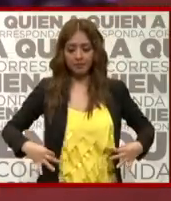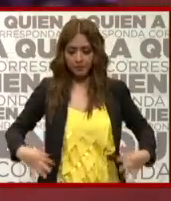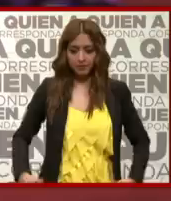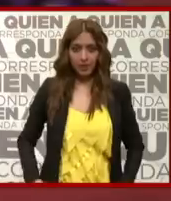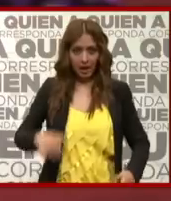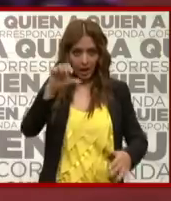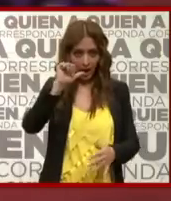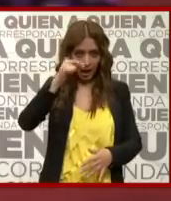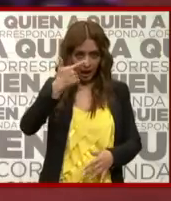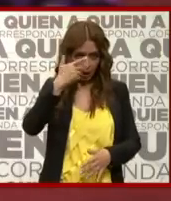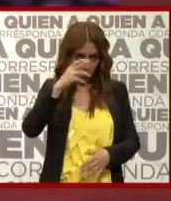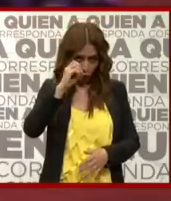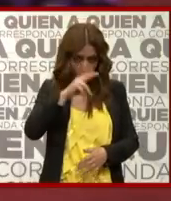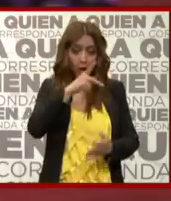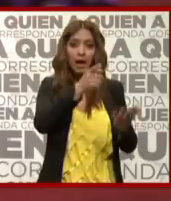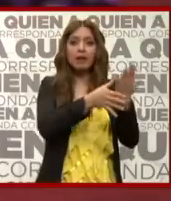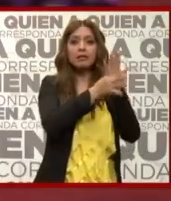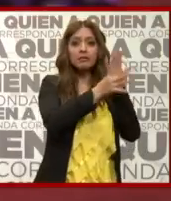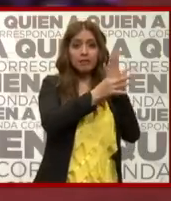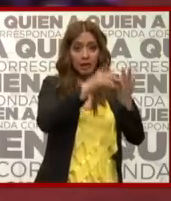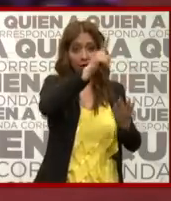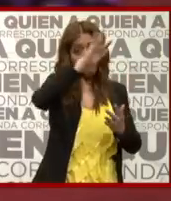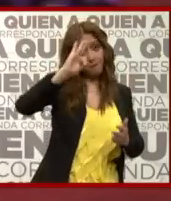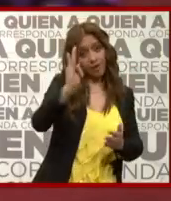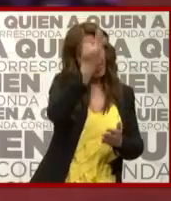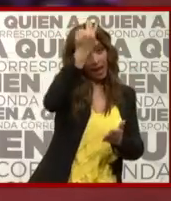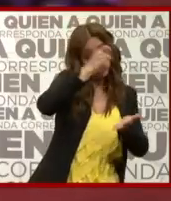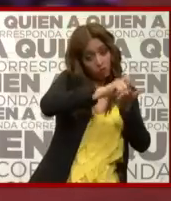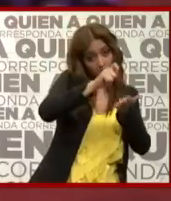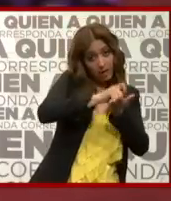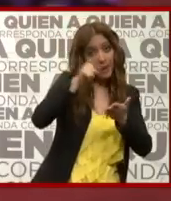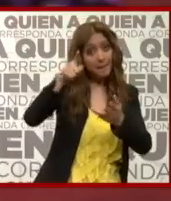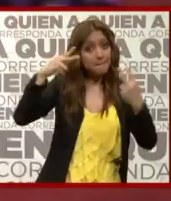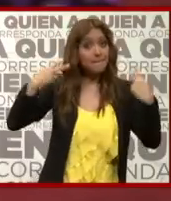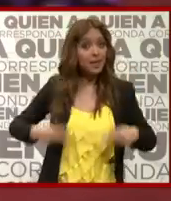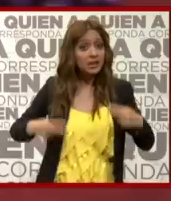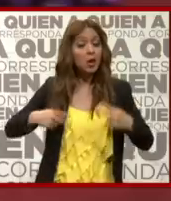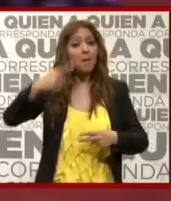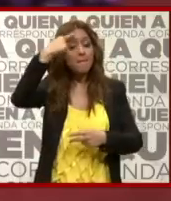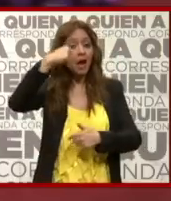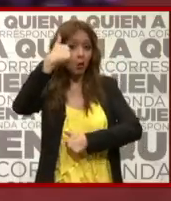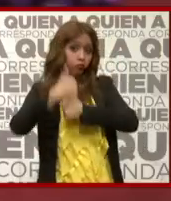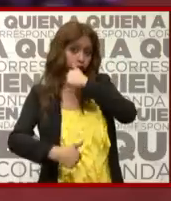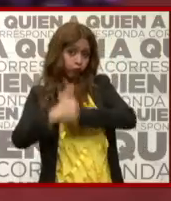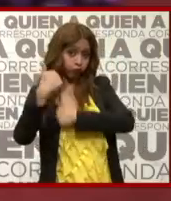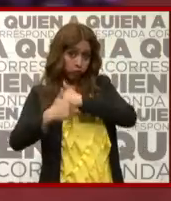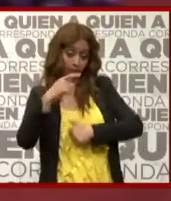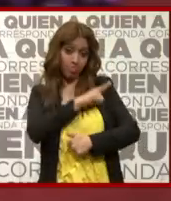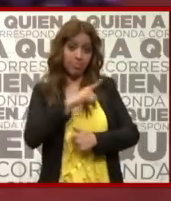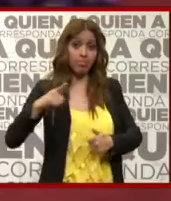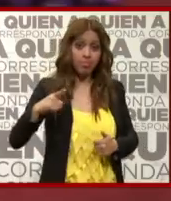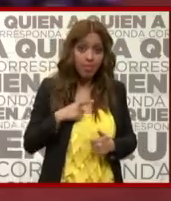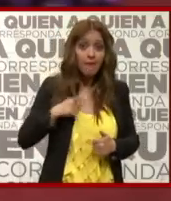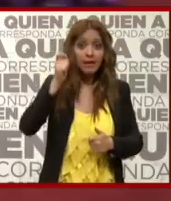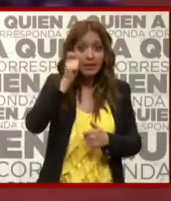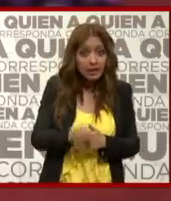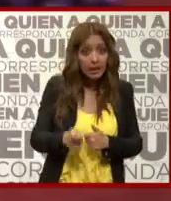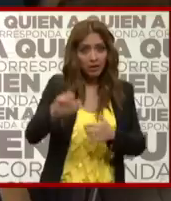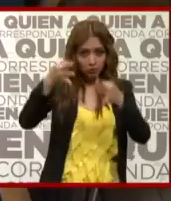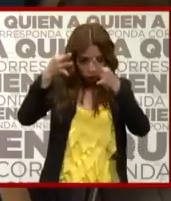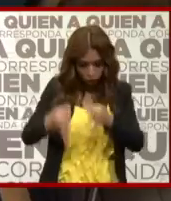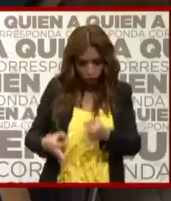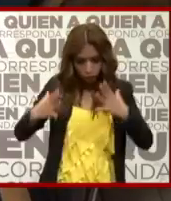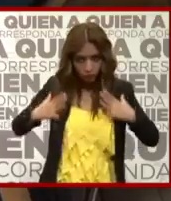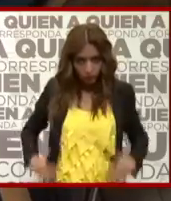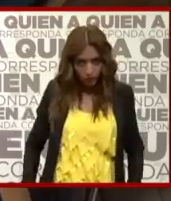el reglamento de la federación así lo estipula. Como son vestidos para competencia, tienen que estar bajo un lineamiento.